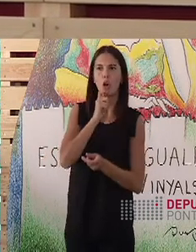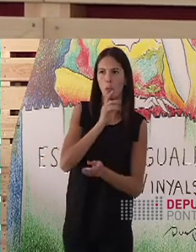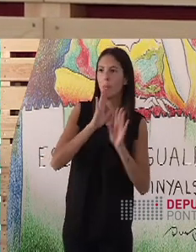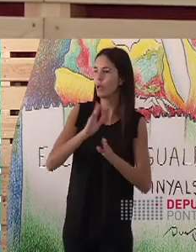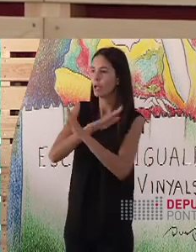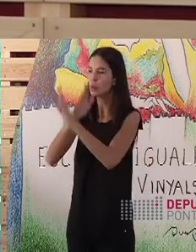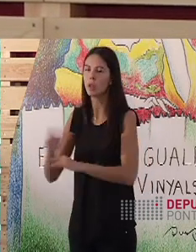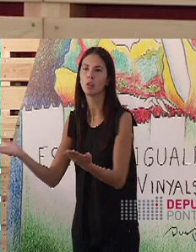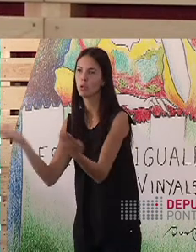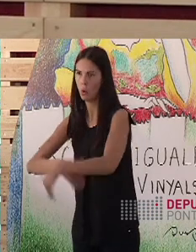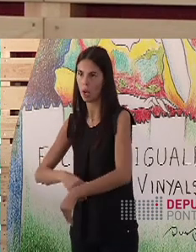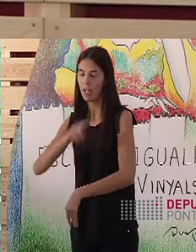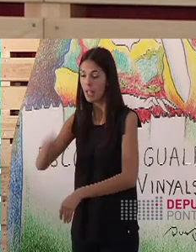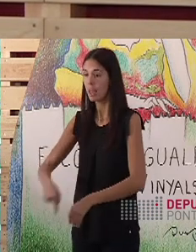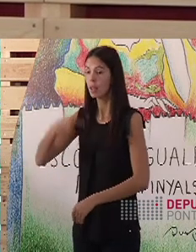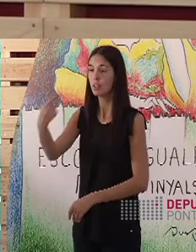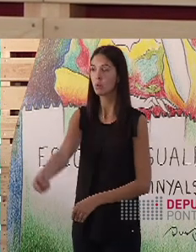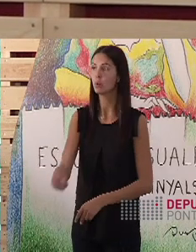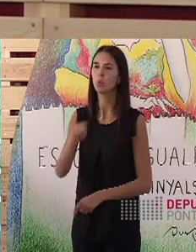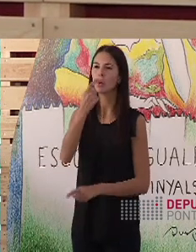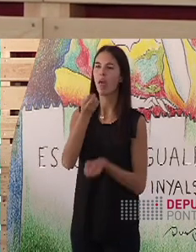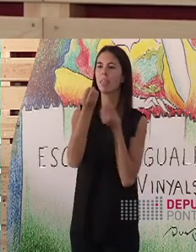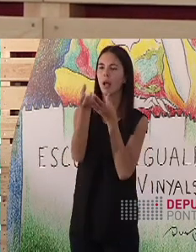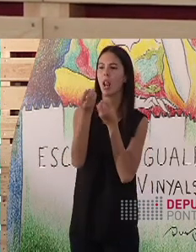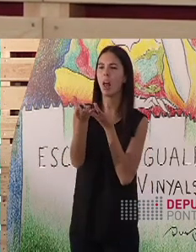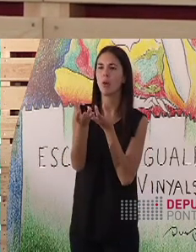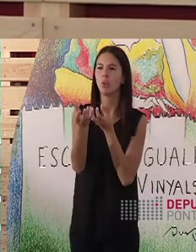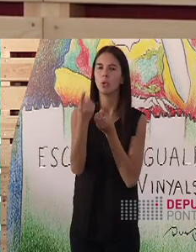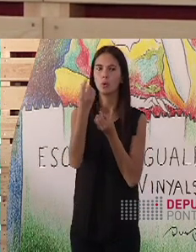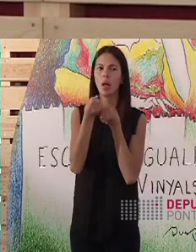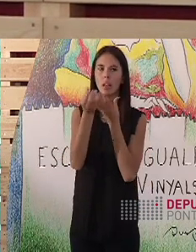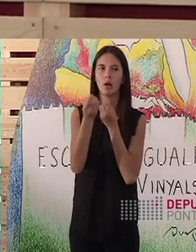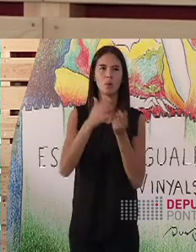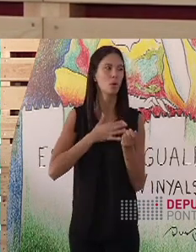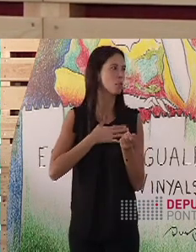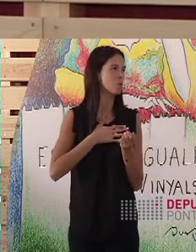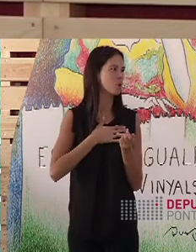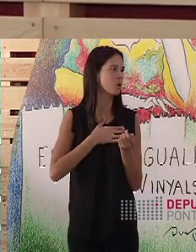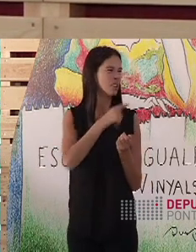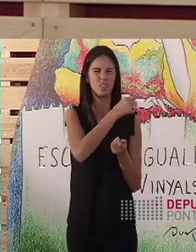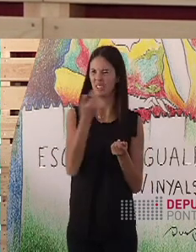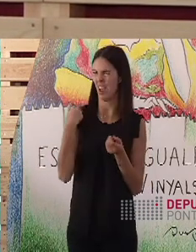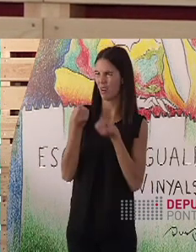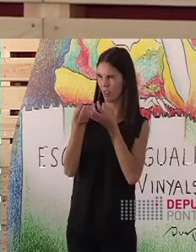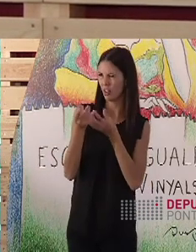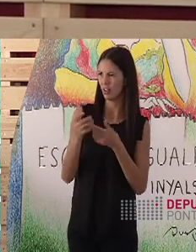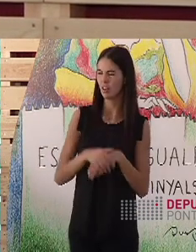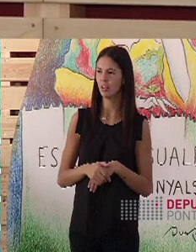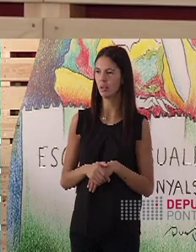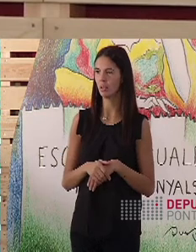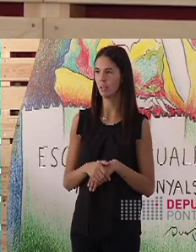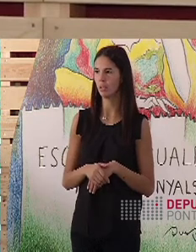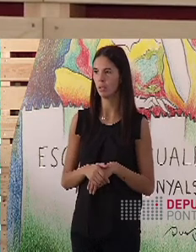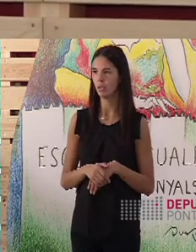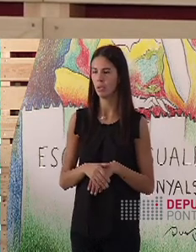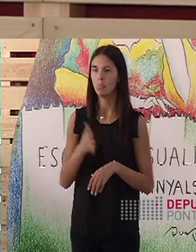resultados. E despois, unha declaración dun propio... Aquí, bueno, aquí xa vos la conté, non? Aquí se coge aquella que se sepa en